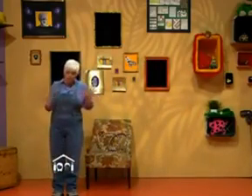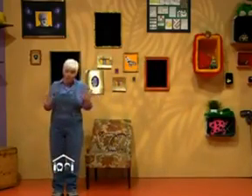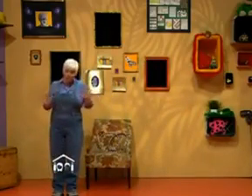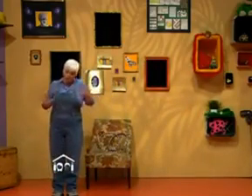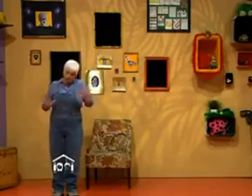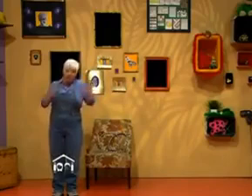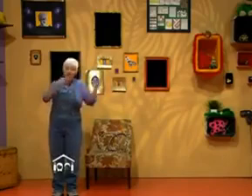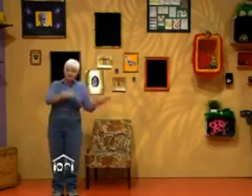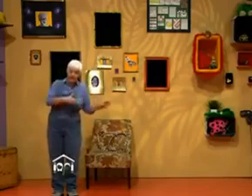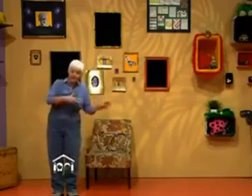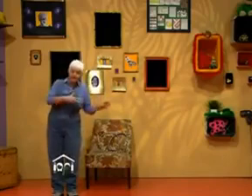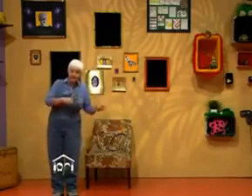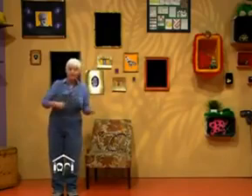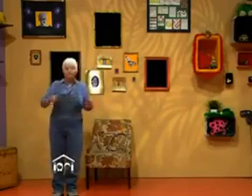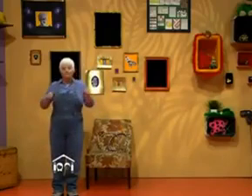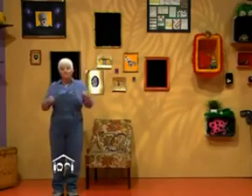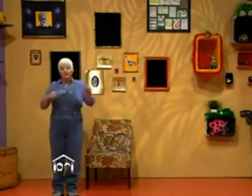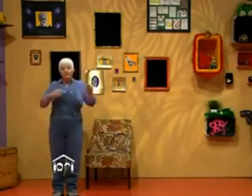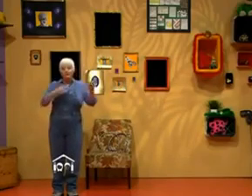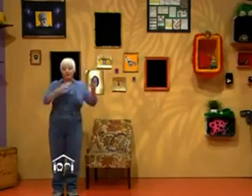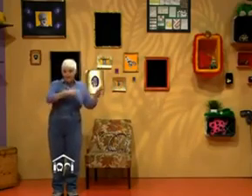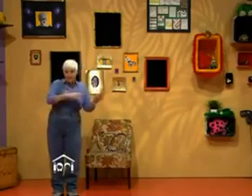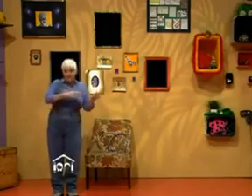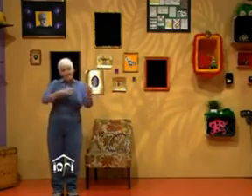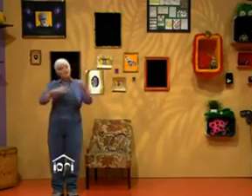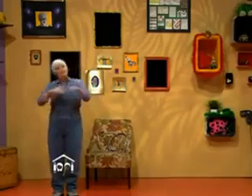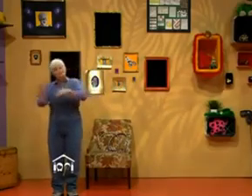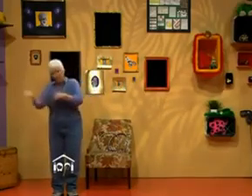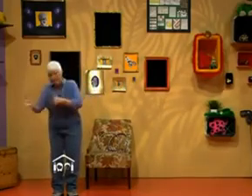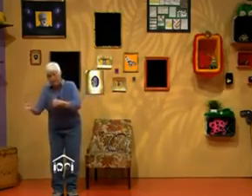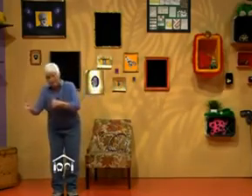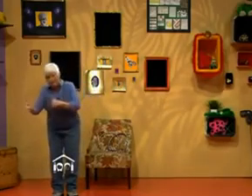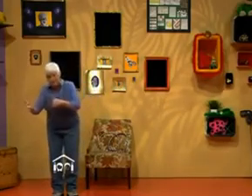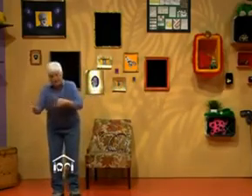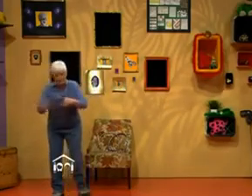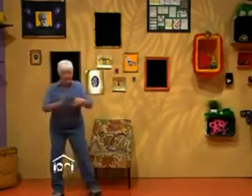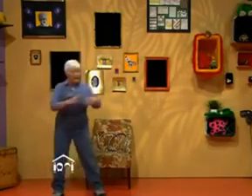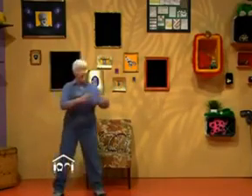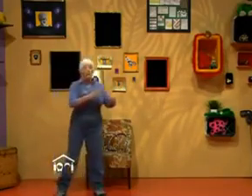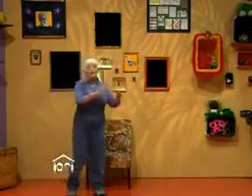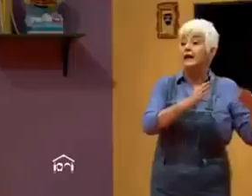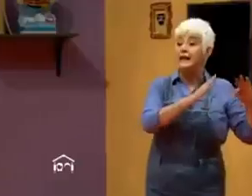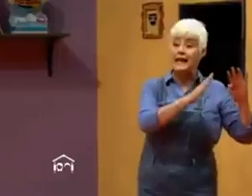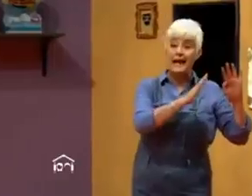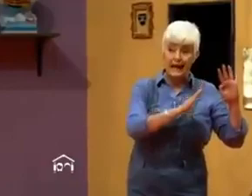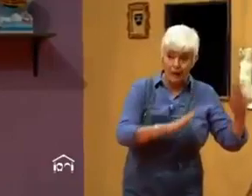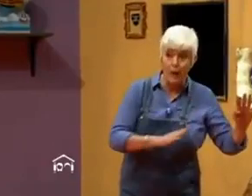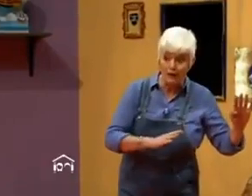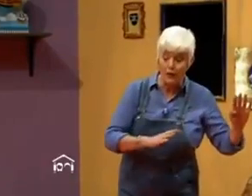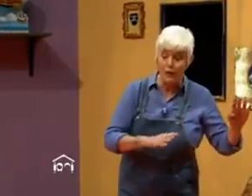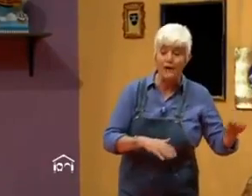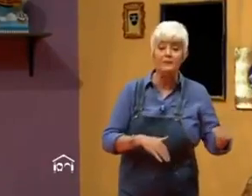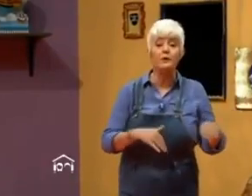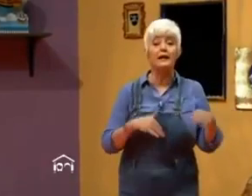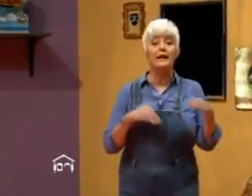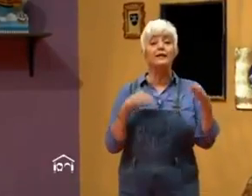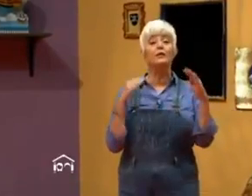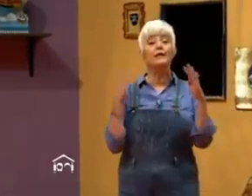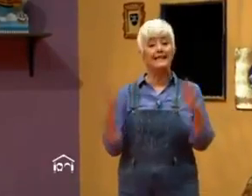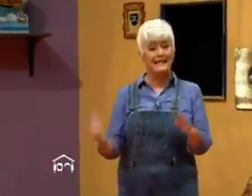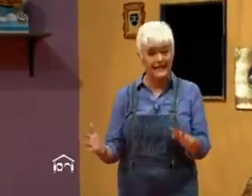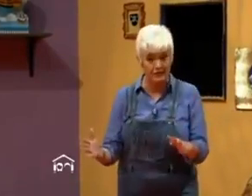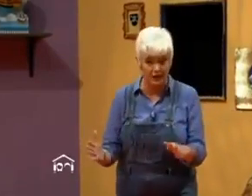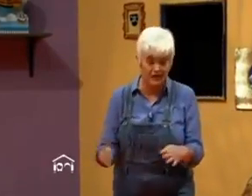no desigual, sino que era diferente. Era parecido, pero totalmente diferente. Y eran cuatro iguales porque